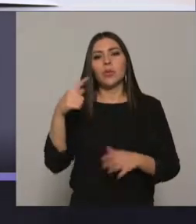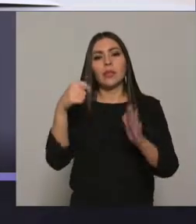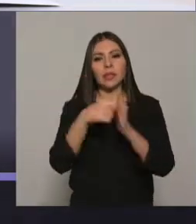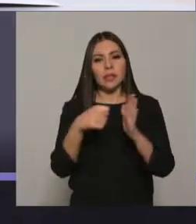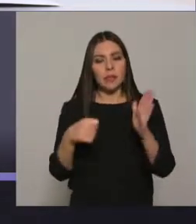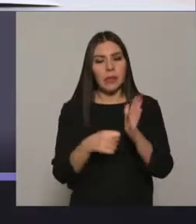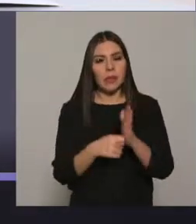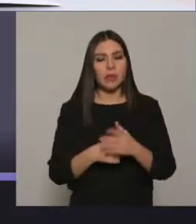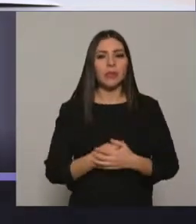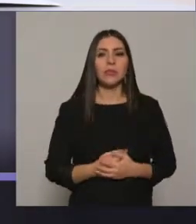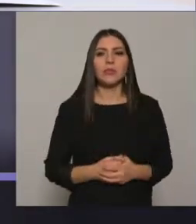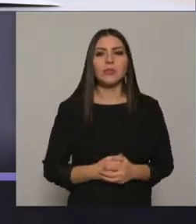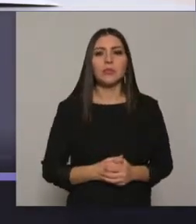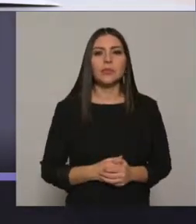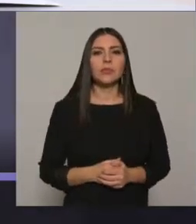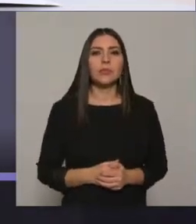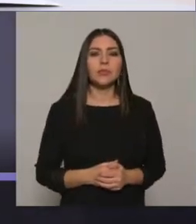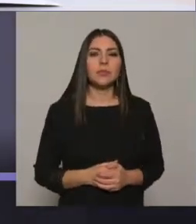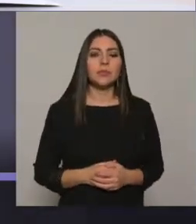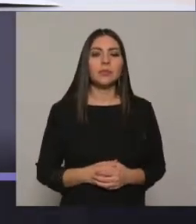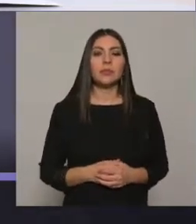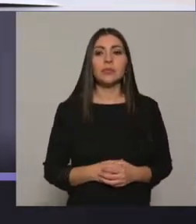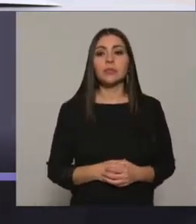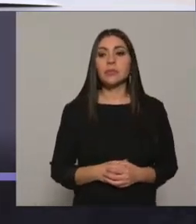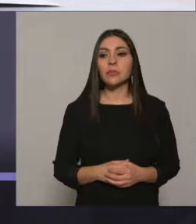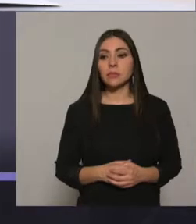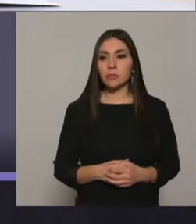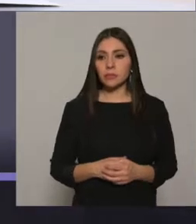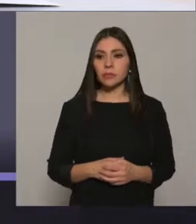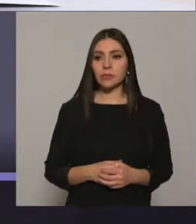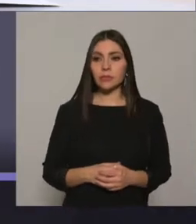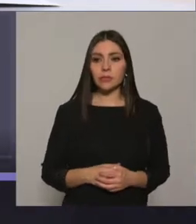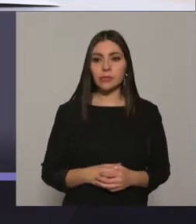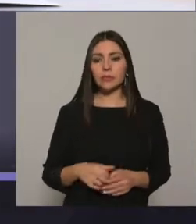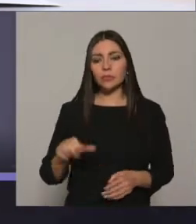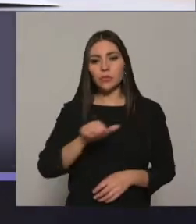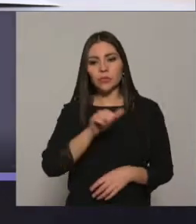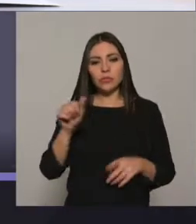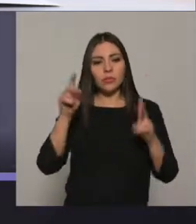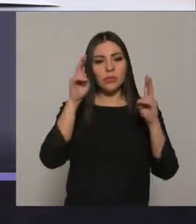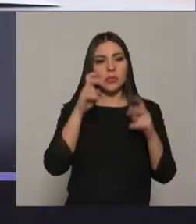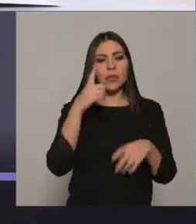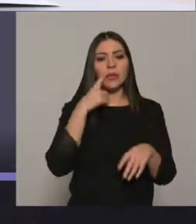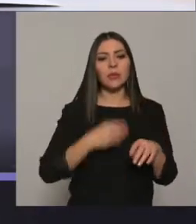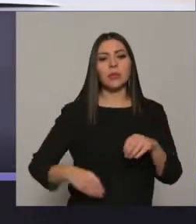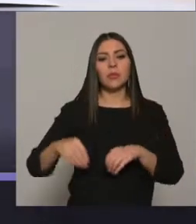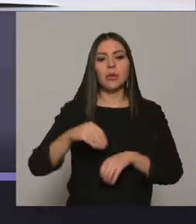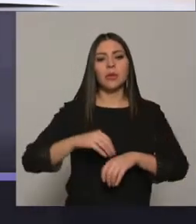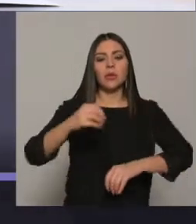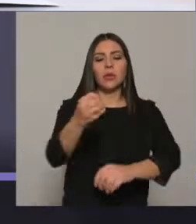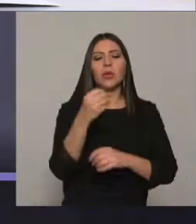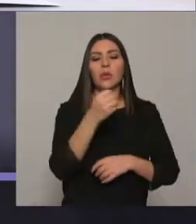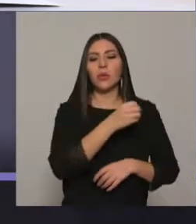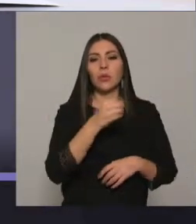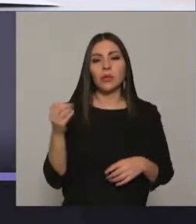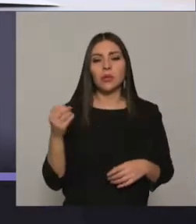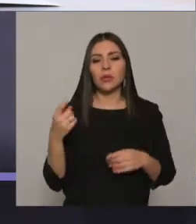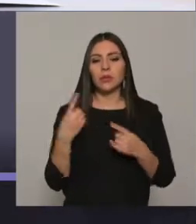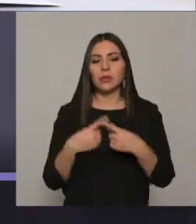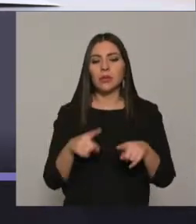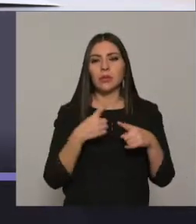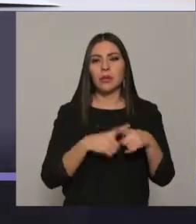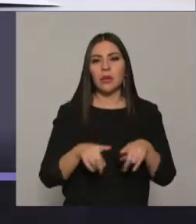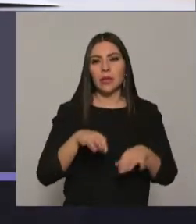los temas de la recomposición o reordenamiento del Archivo General de Notarías. Realmente ha sido una